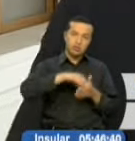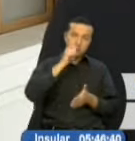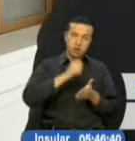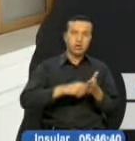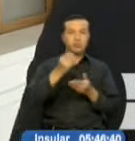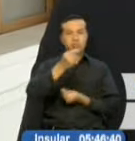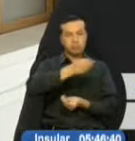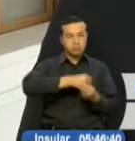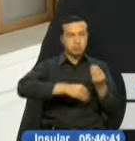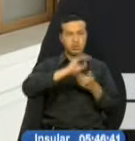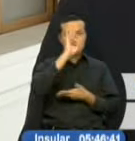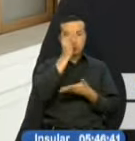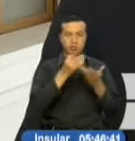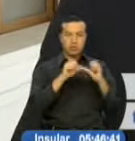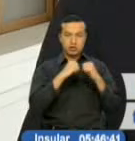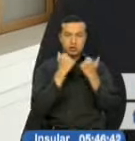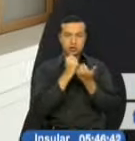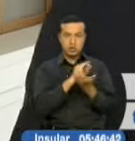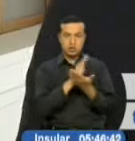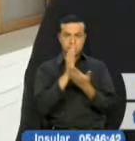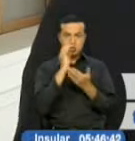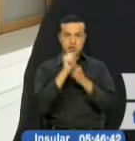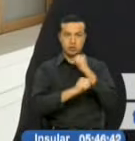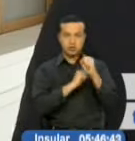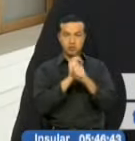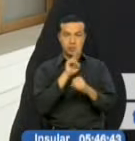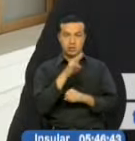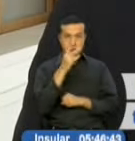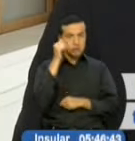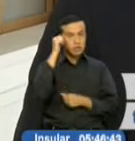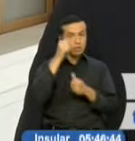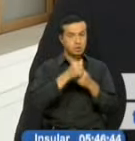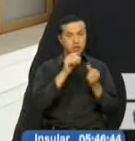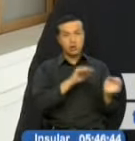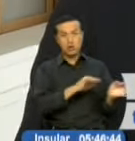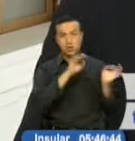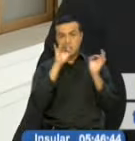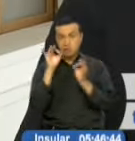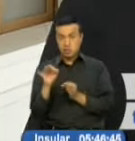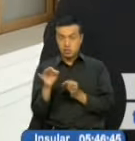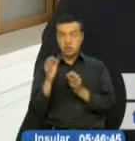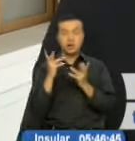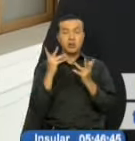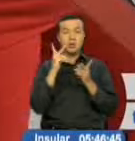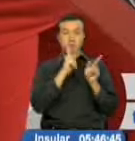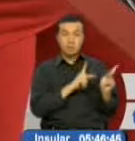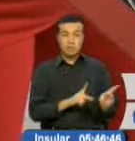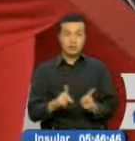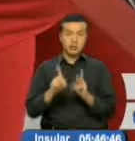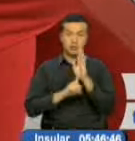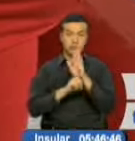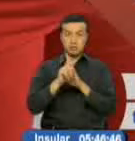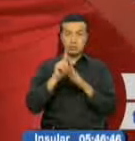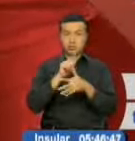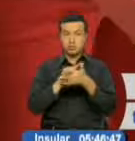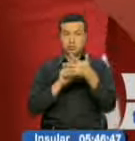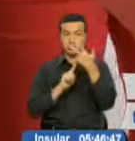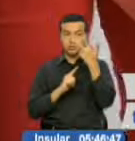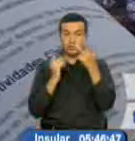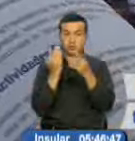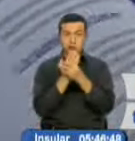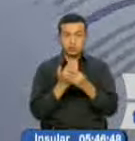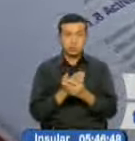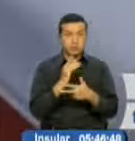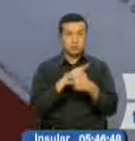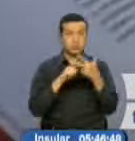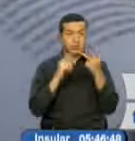a la Asamblea el presupuesto 2017, no hay que olvidar que está prorrogado el presupuesto ahora, presentar el plan de desarrollo. Son 3 cuadernos en donde se incluye la